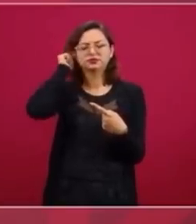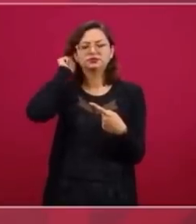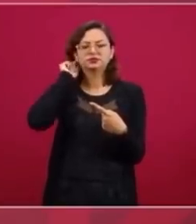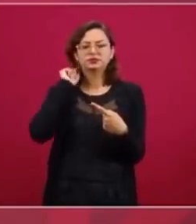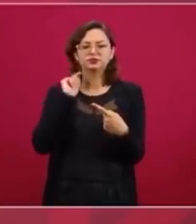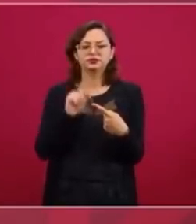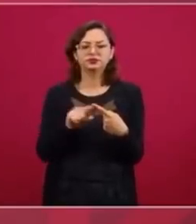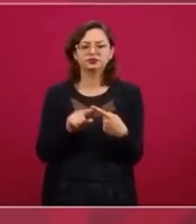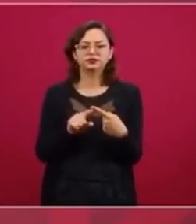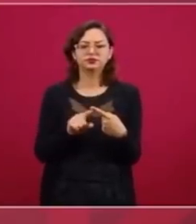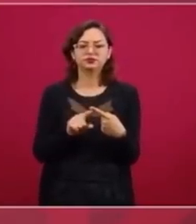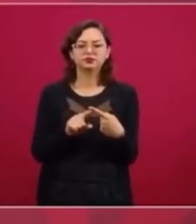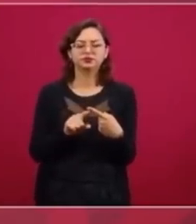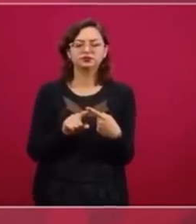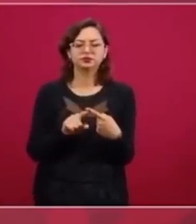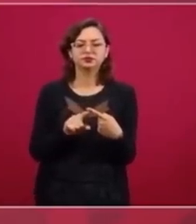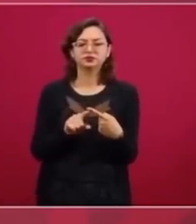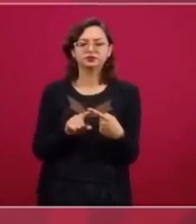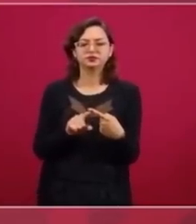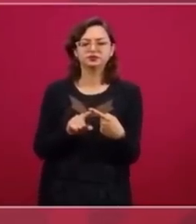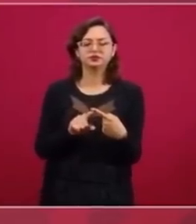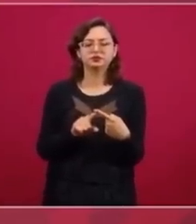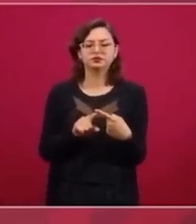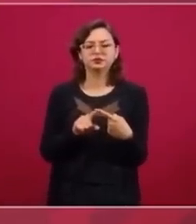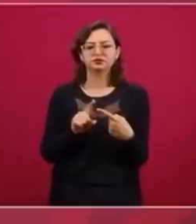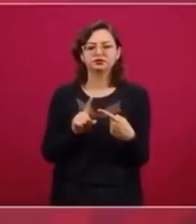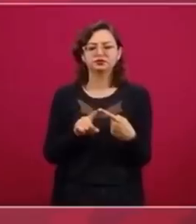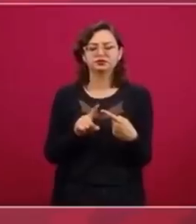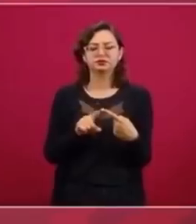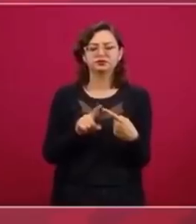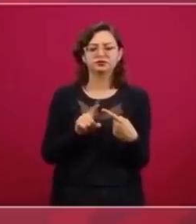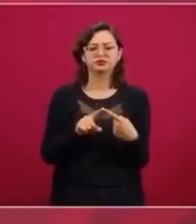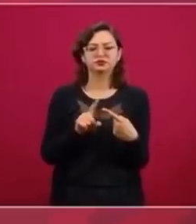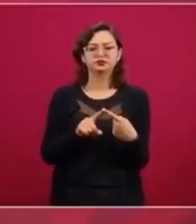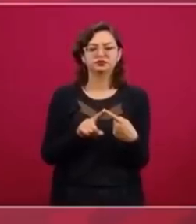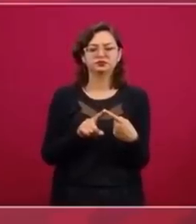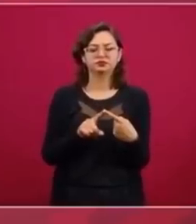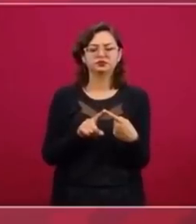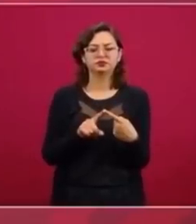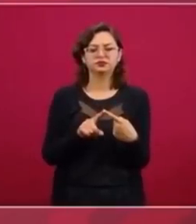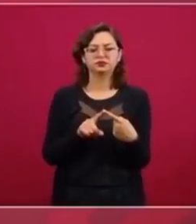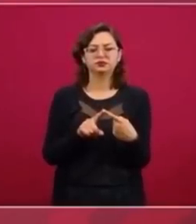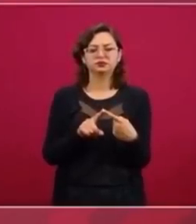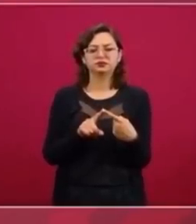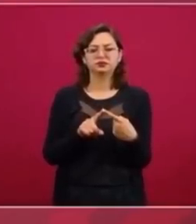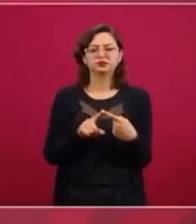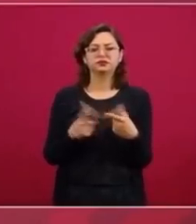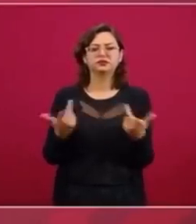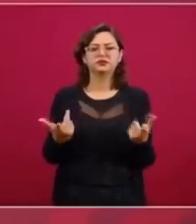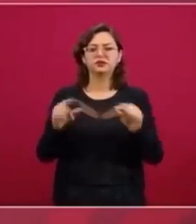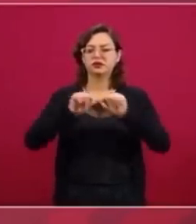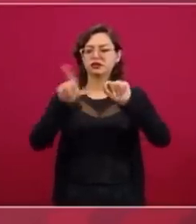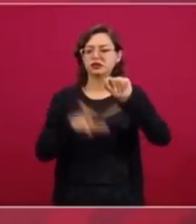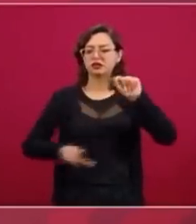¿cómo es posible que no tengamos un sistema de comunicación